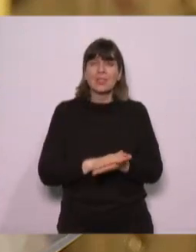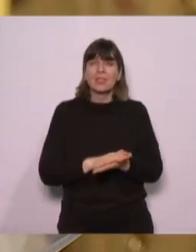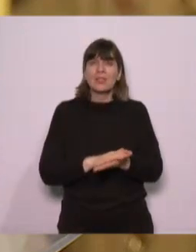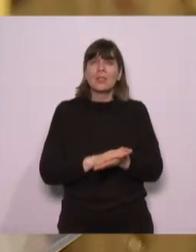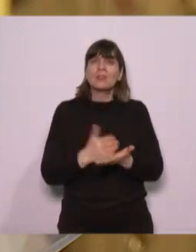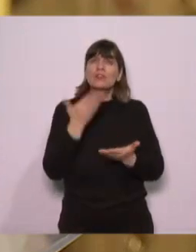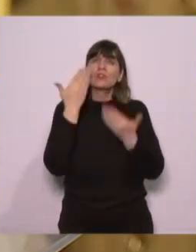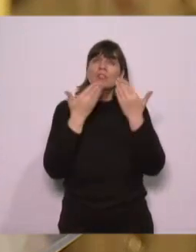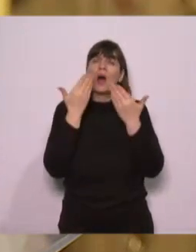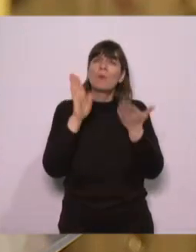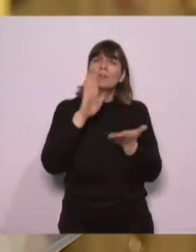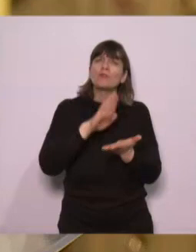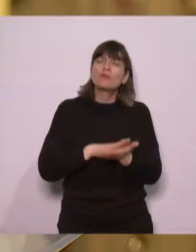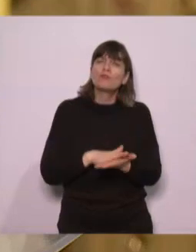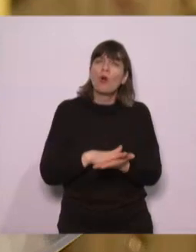nos hablan sobre